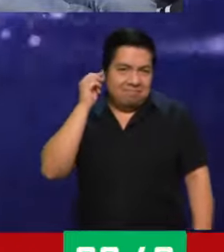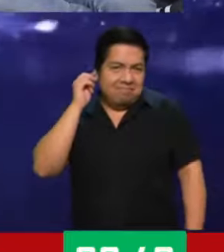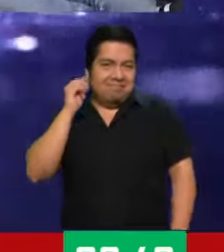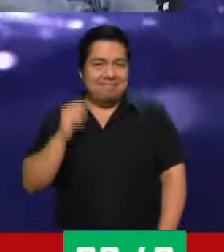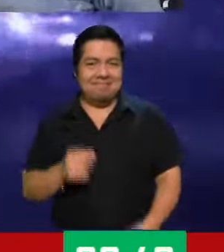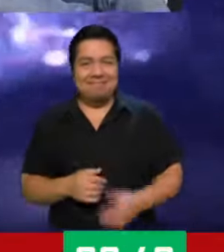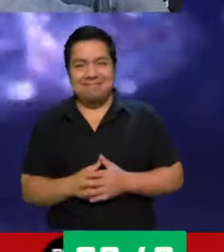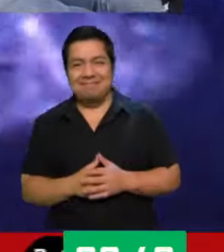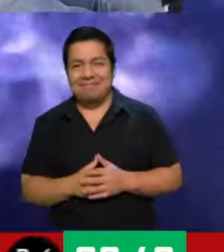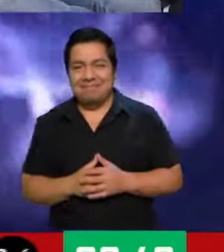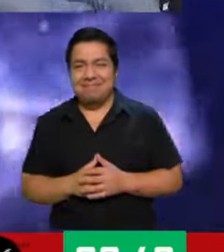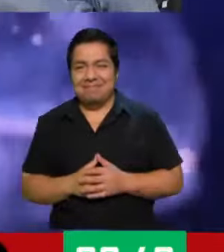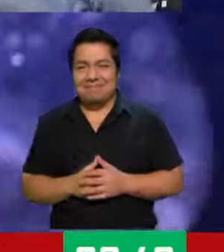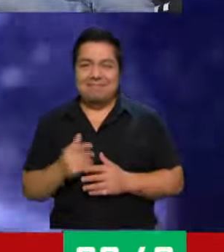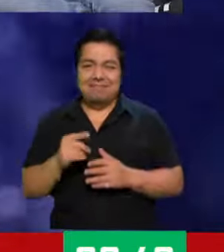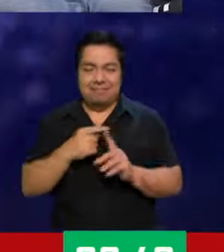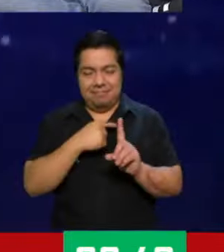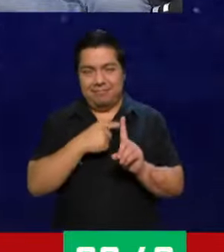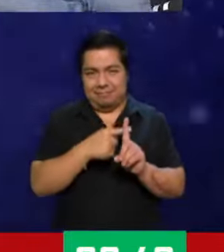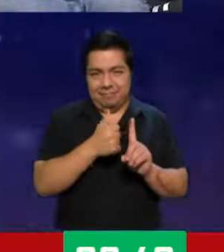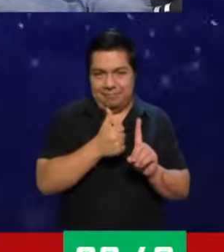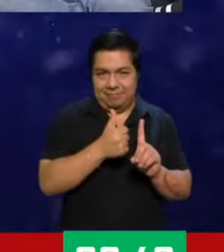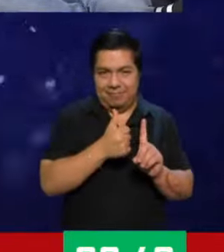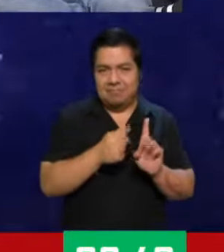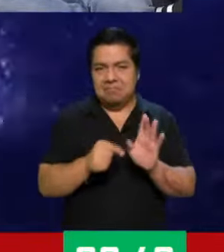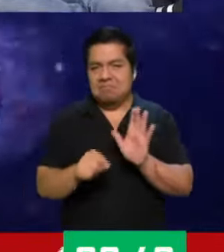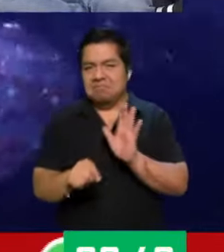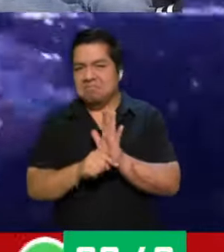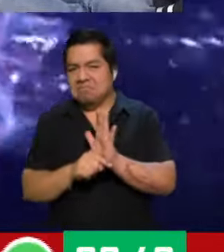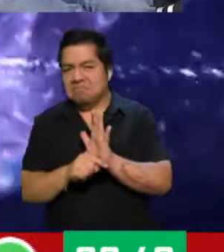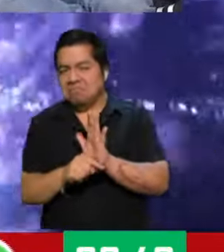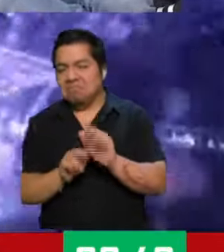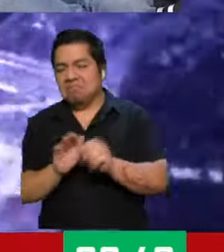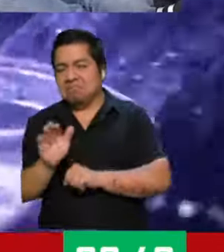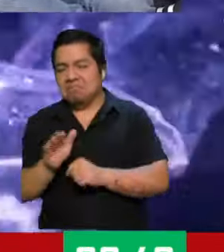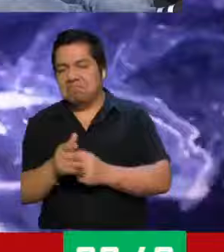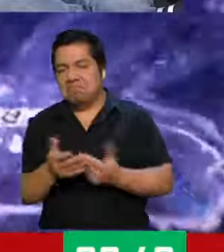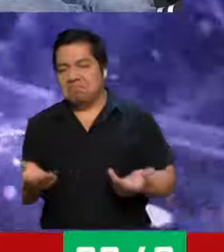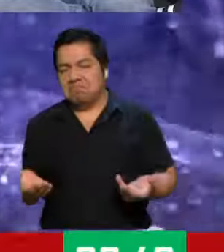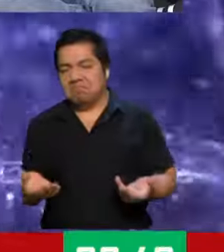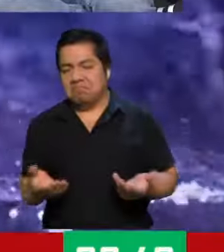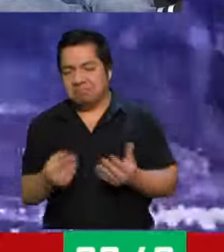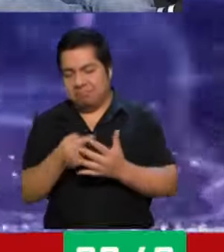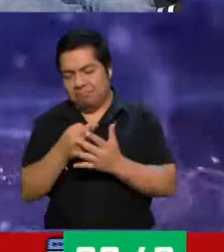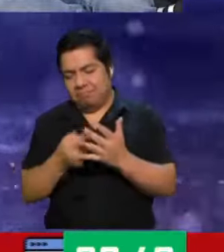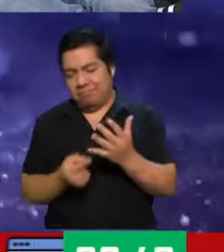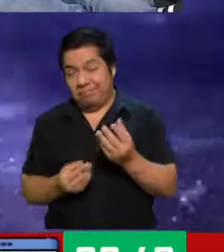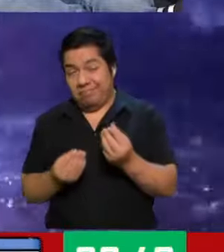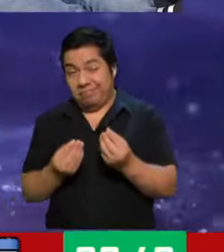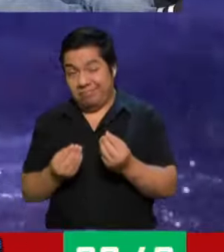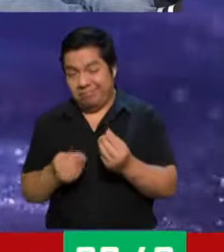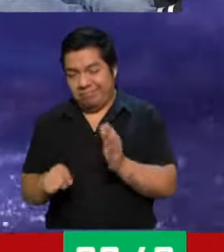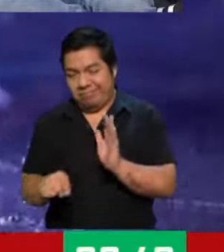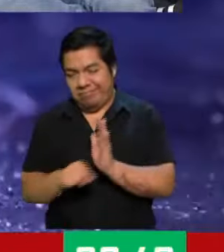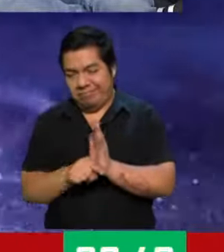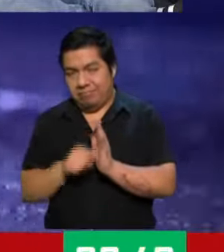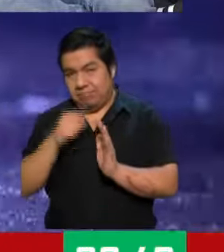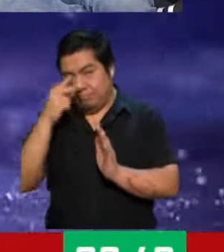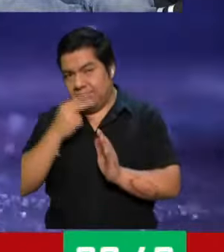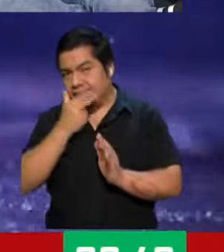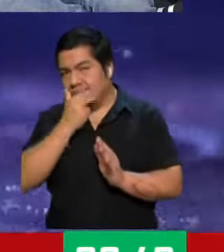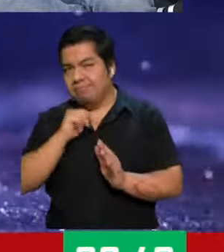En tus sueños. Ahora, sí. Esos son los pros. Esos son los pros. Ahora, según usted, ¿cuáles son los contras de que los mexicanos vayan al espacio? Hay muchas razones en contras de que los mexicanos